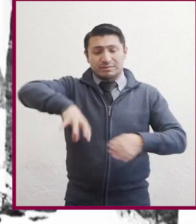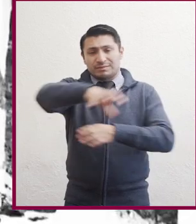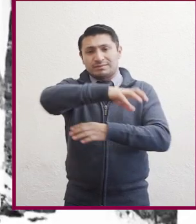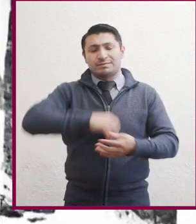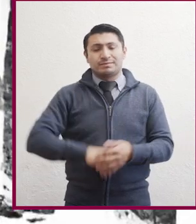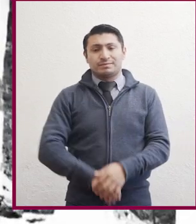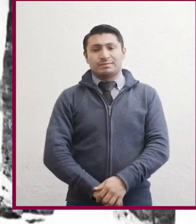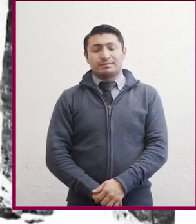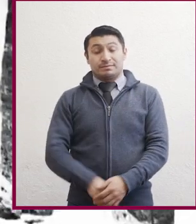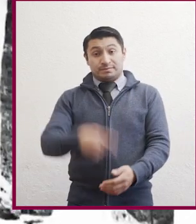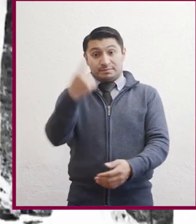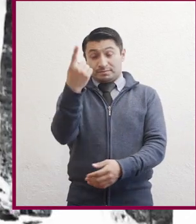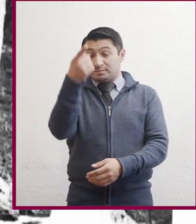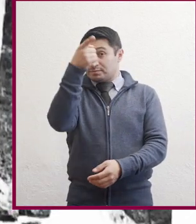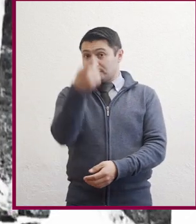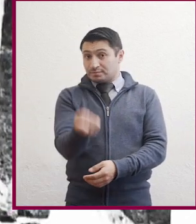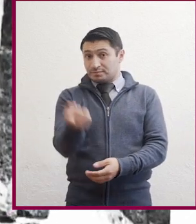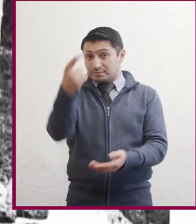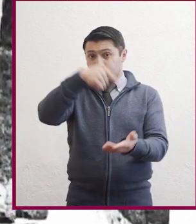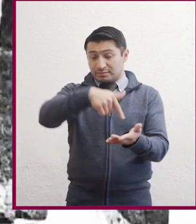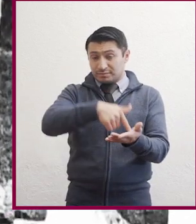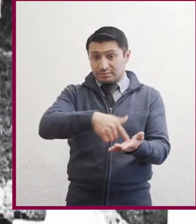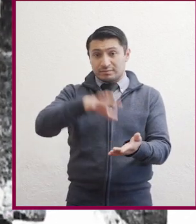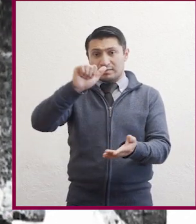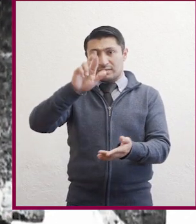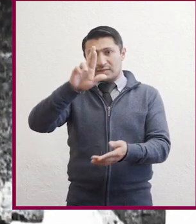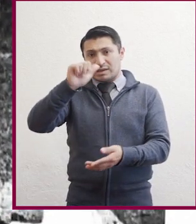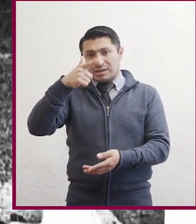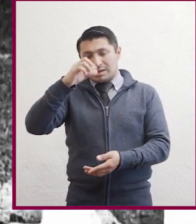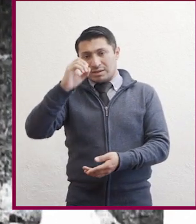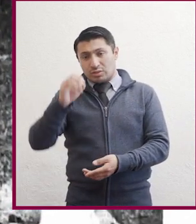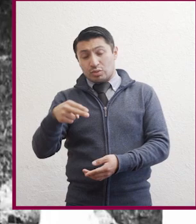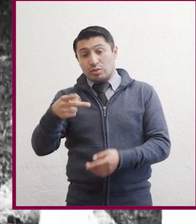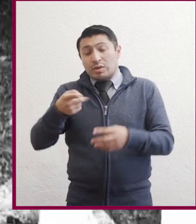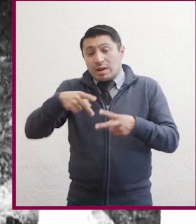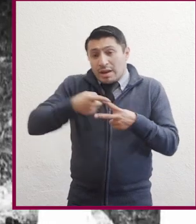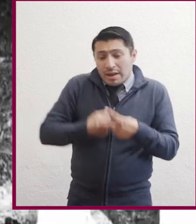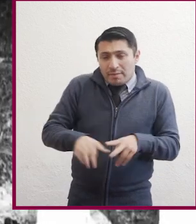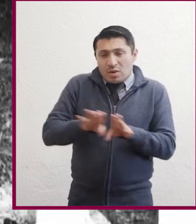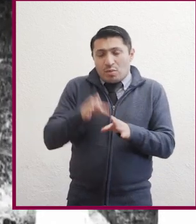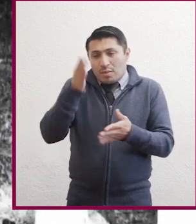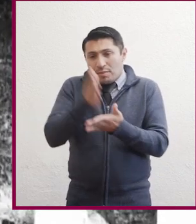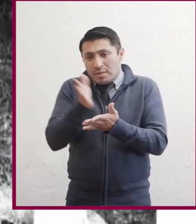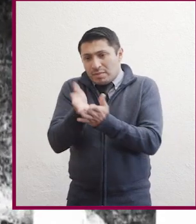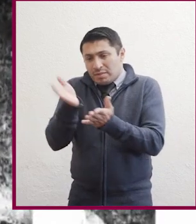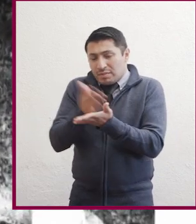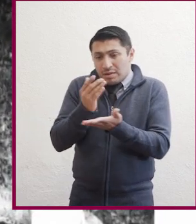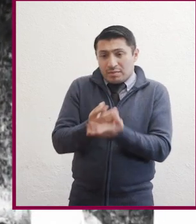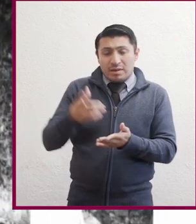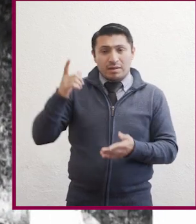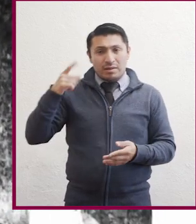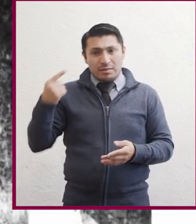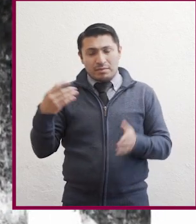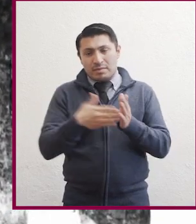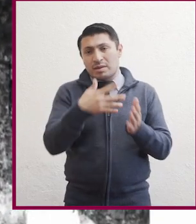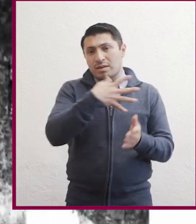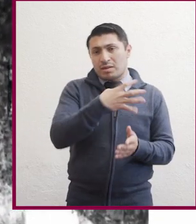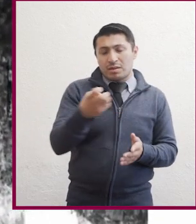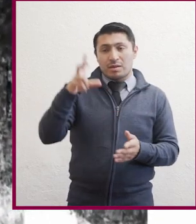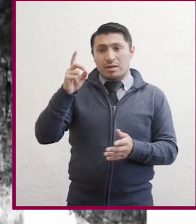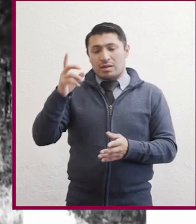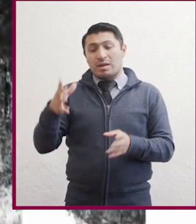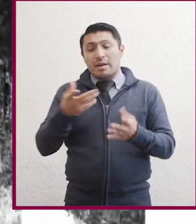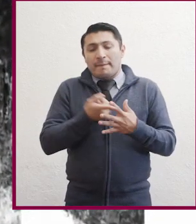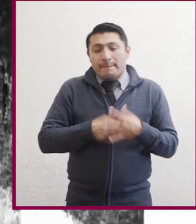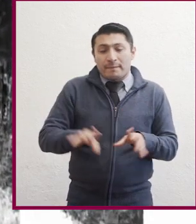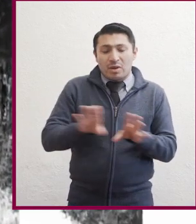de los alrededores. Una de ellas fue la de Aragón, que comenzó a fraccionarse en la década de los 30, dando origen a